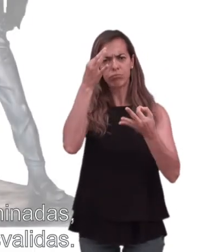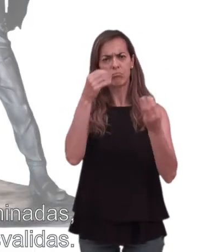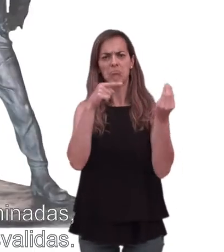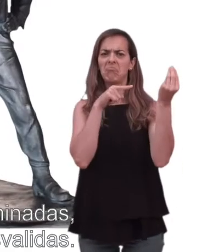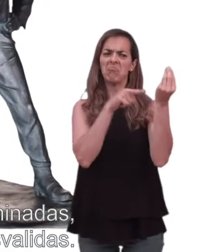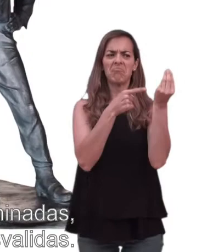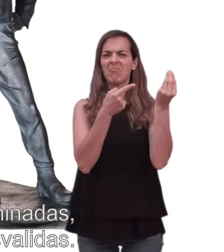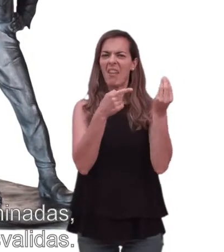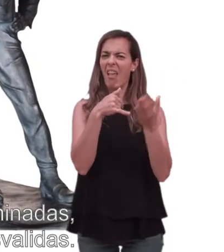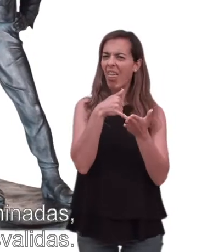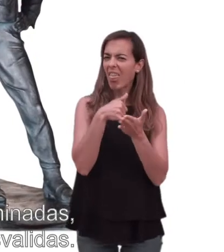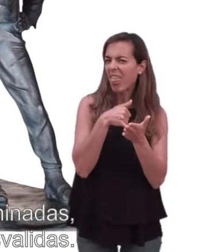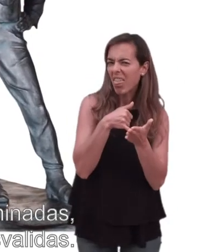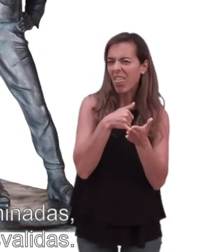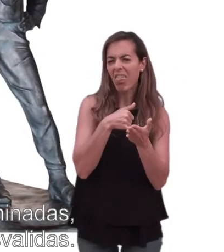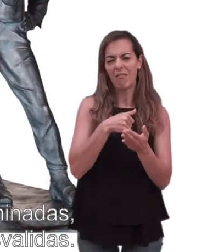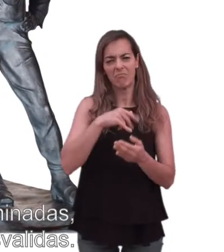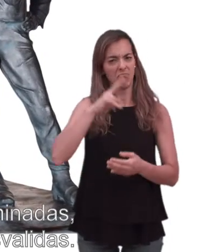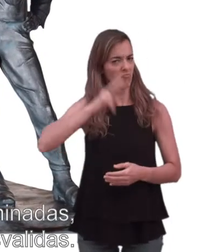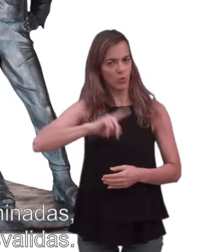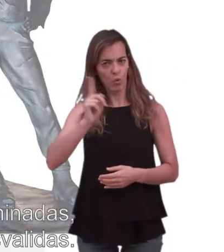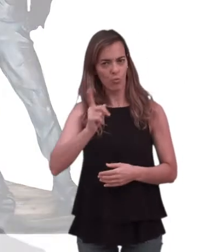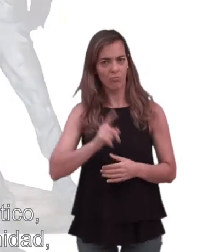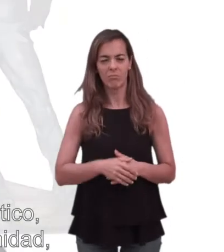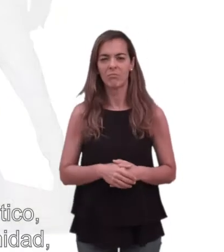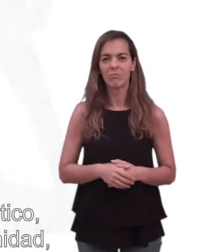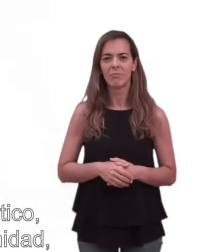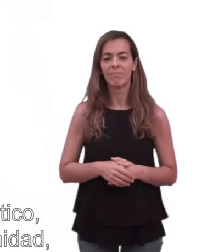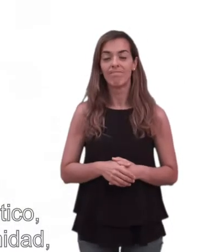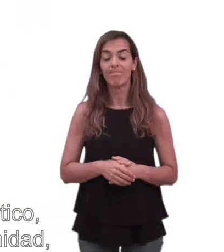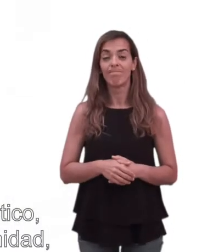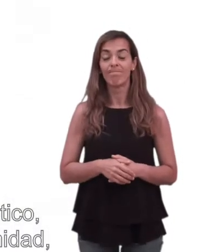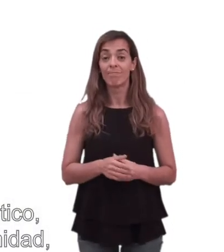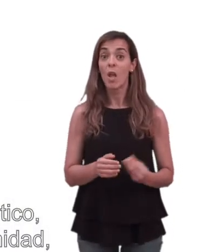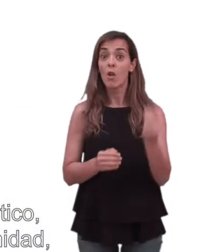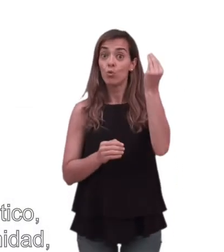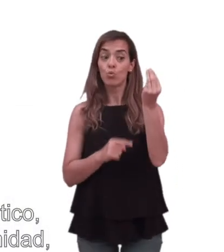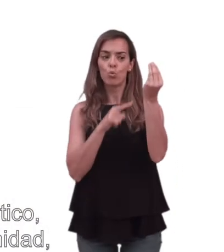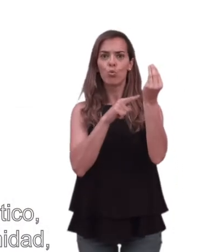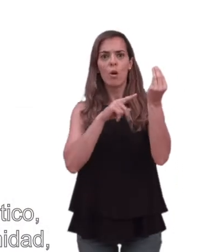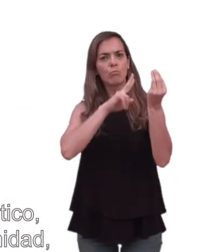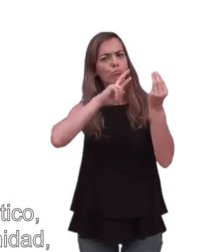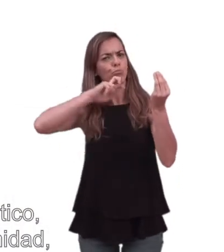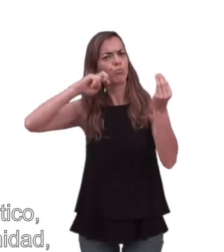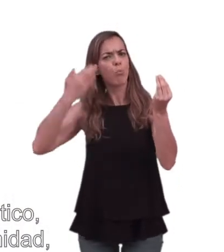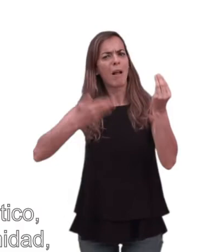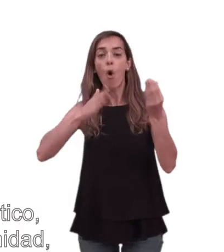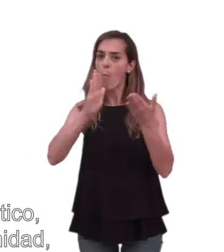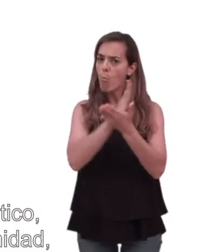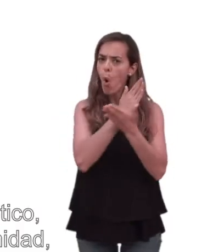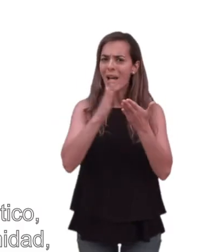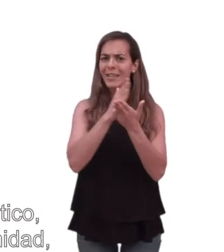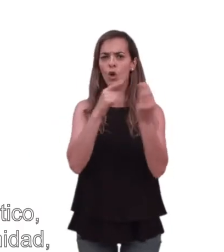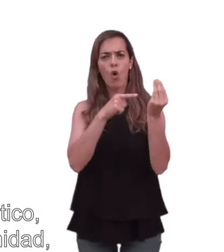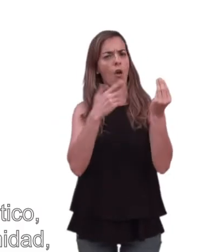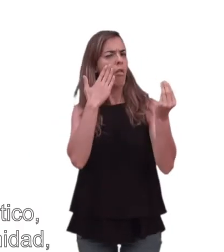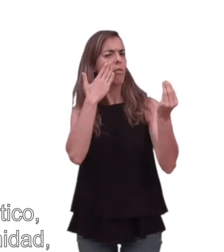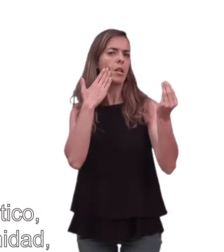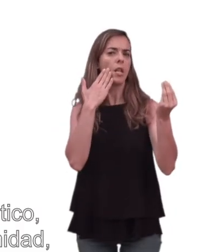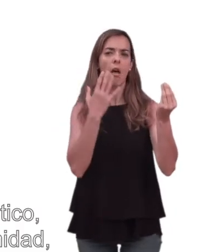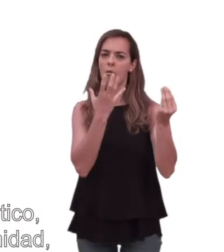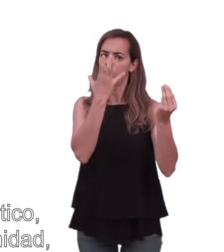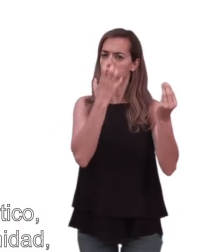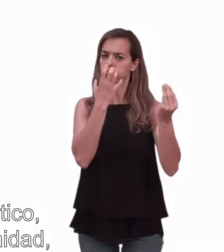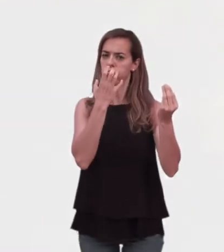ninguna manera frágiles o desvalidas. Esculturas con gran valor poético, cargadas de dignidad y